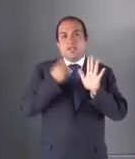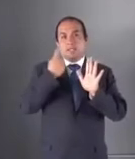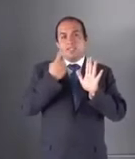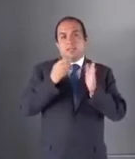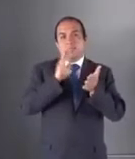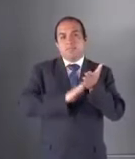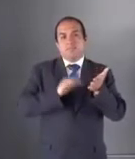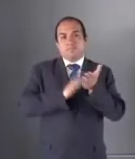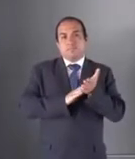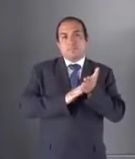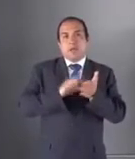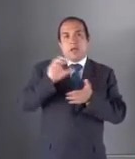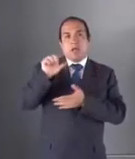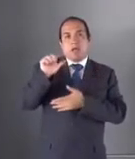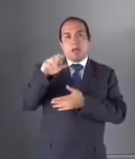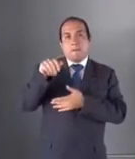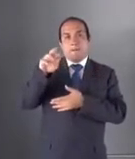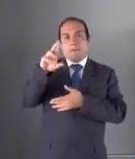obra.